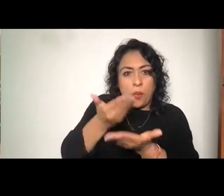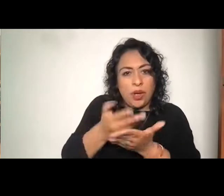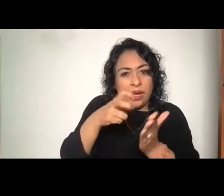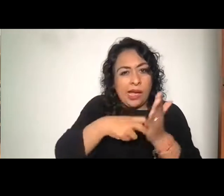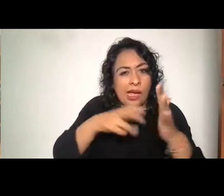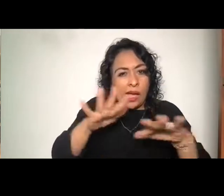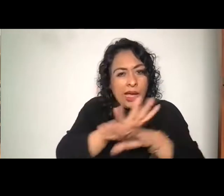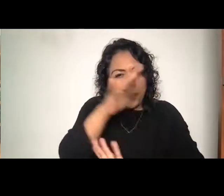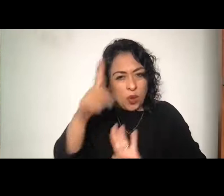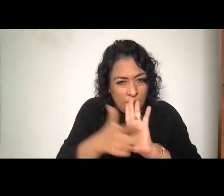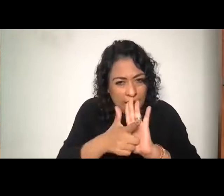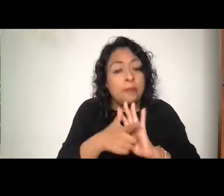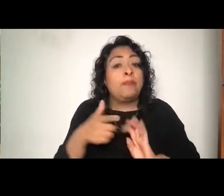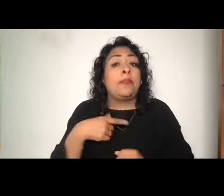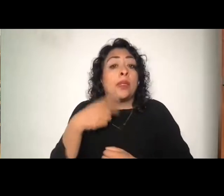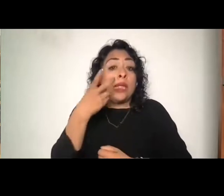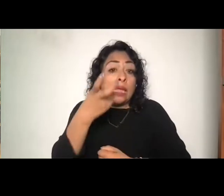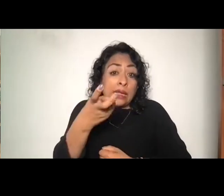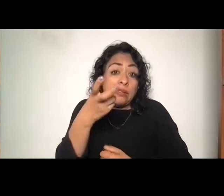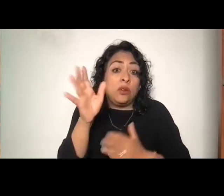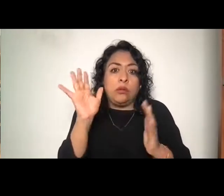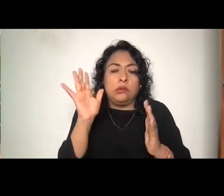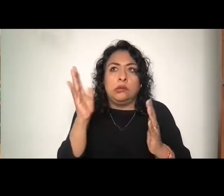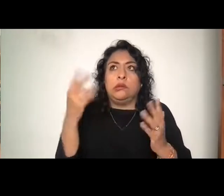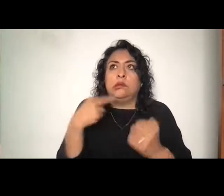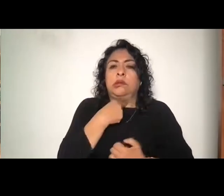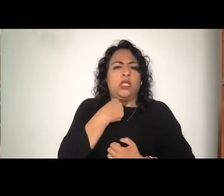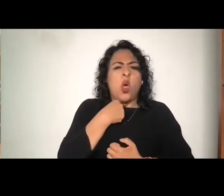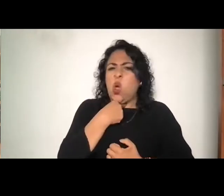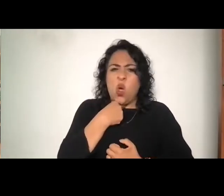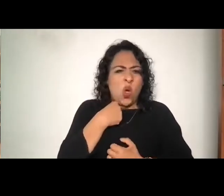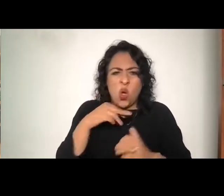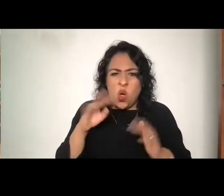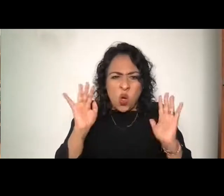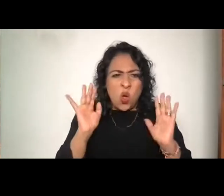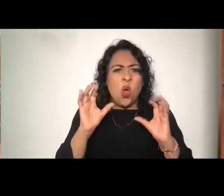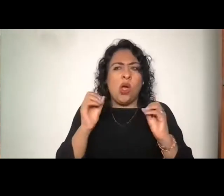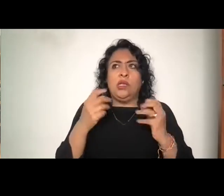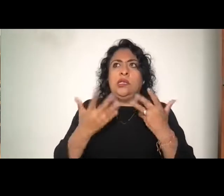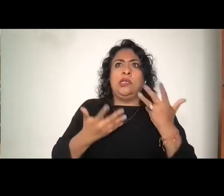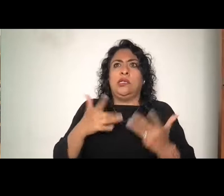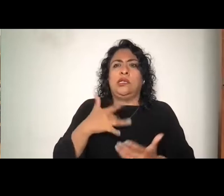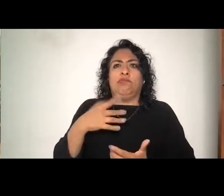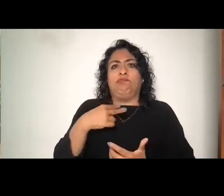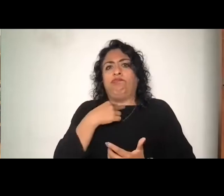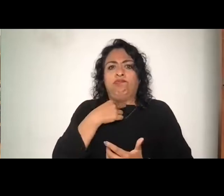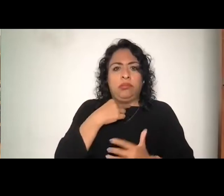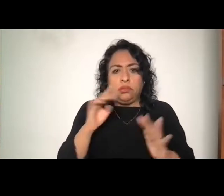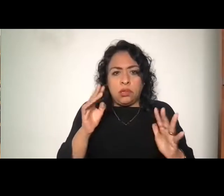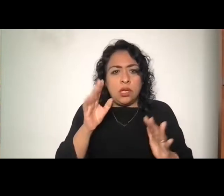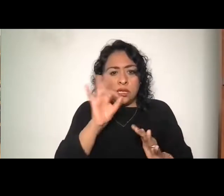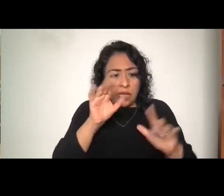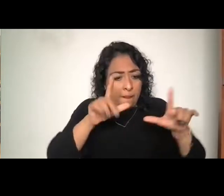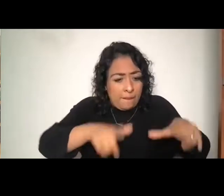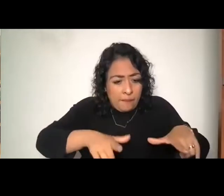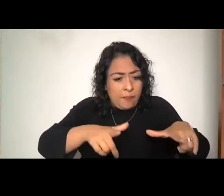de tal forma que esto no nos ponga contra la pared, en algún momento no nos ponga contra la pared. Sin haber plataforma nacional, lo